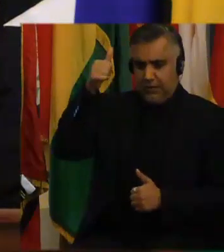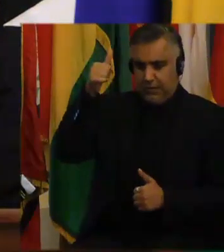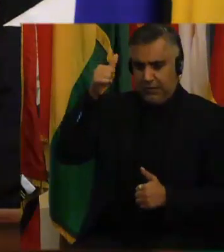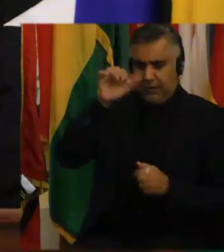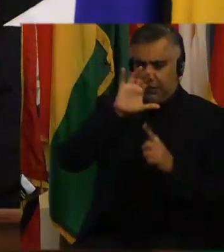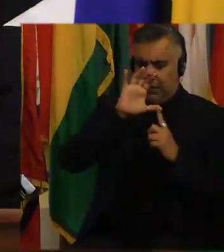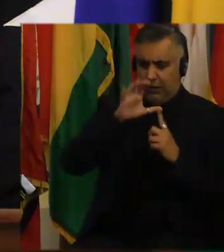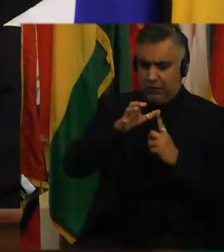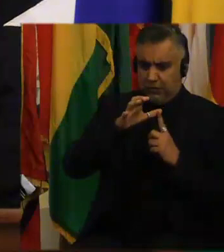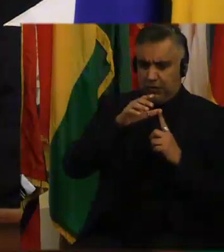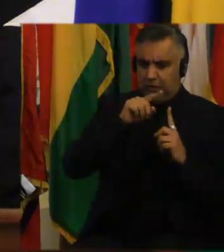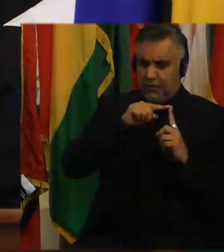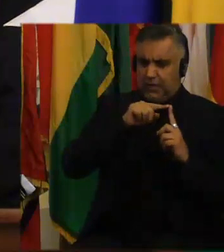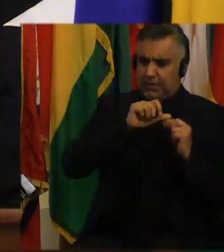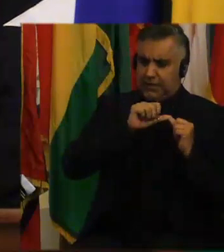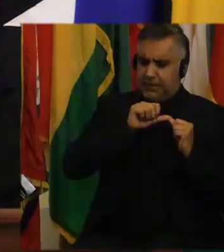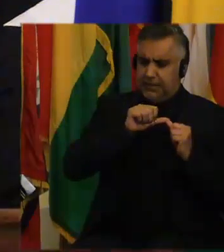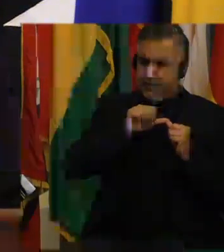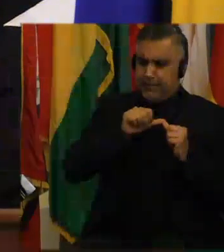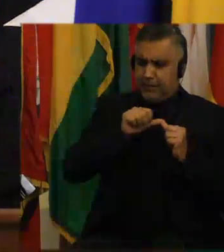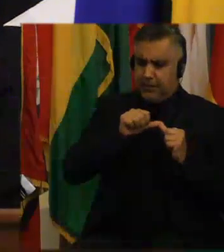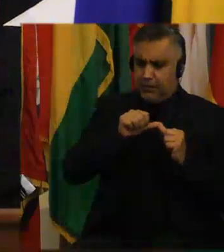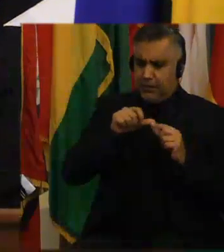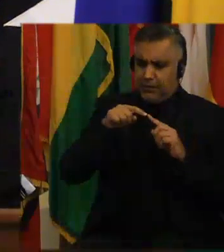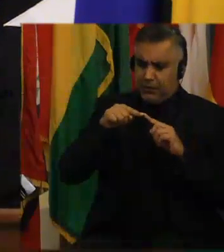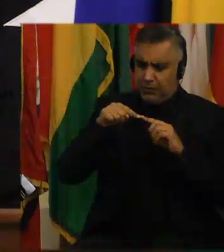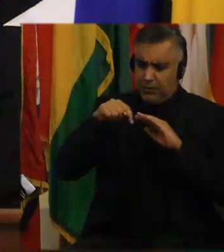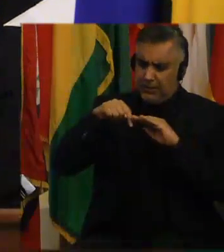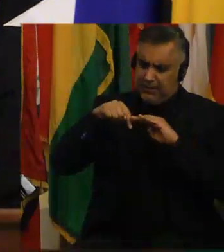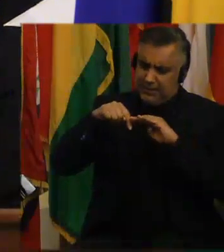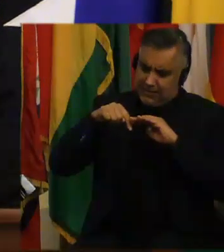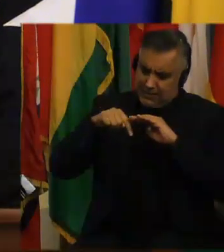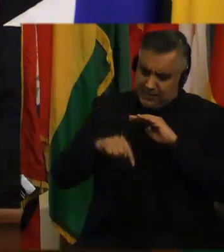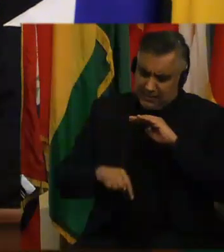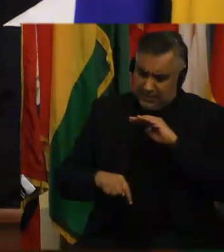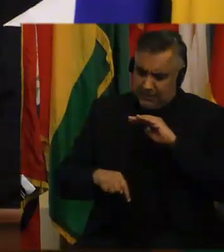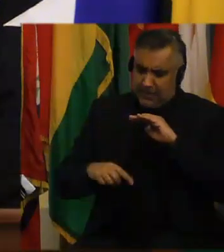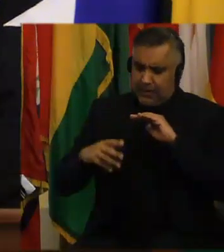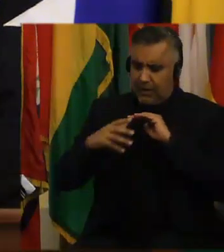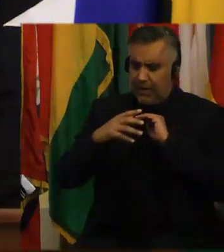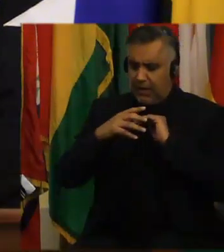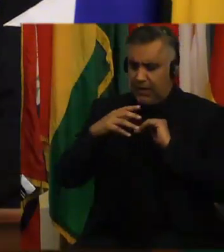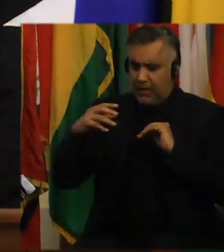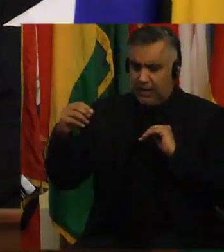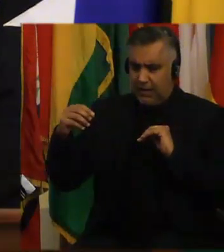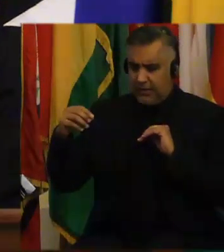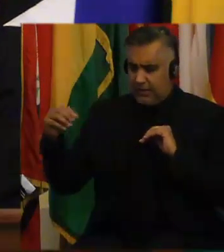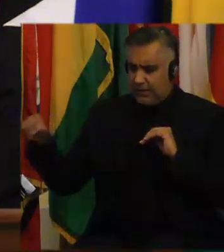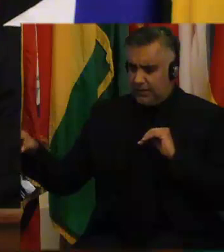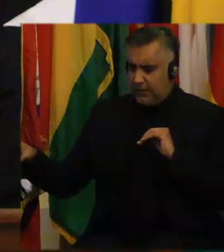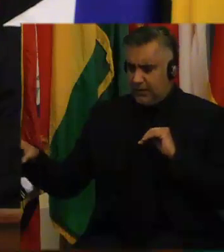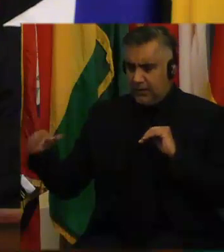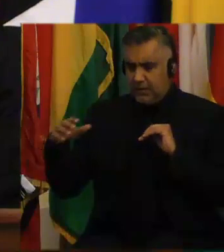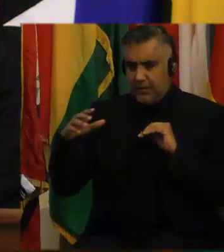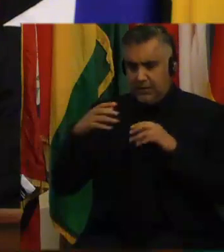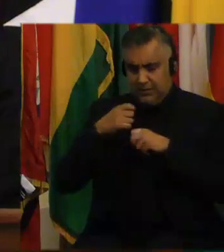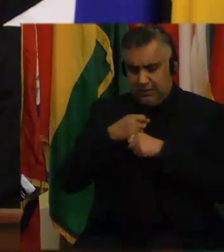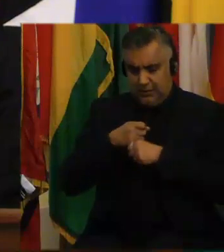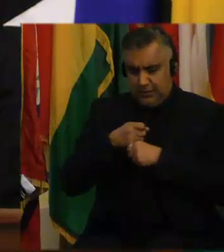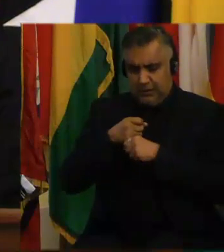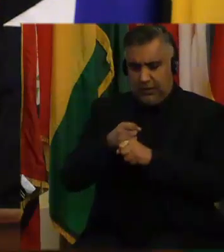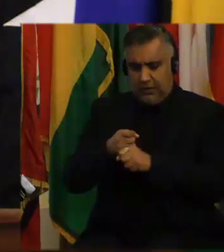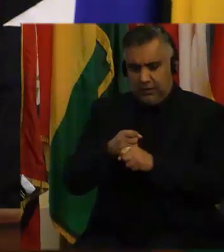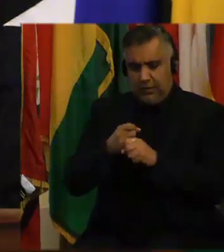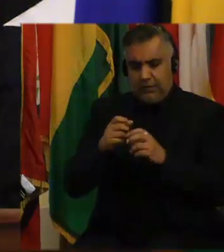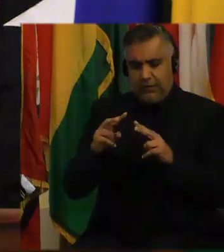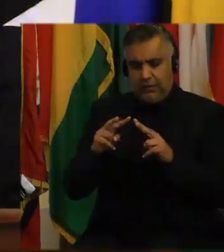profundizando contravalores que desvirtúan y desconocen el papel de las mujeres en nuestras